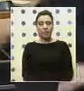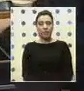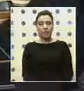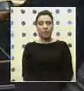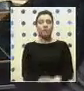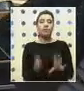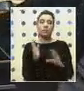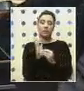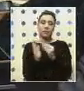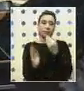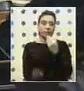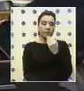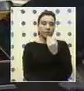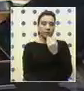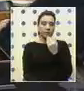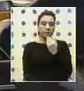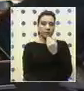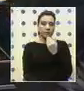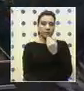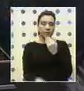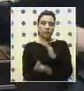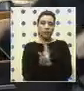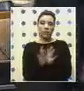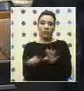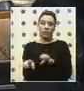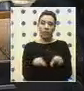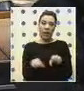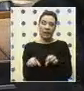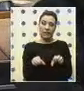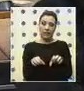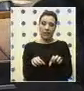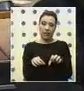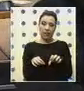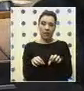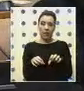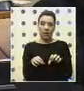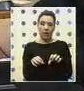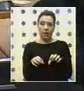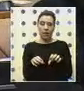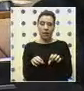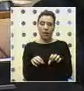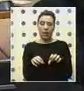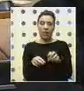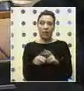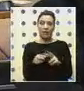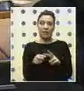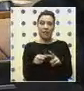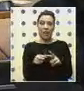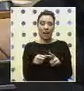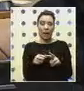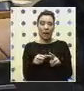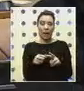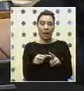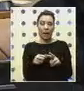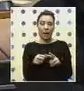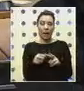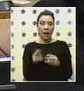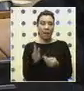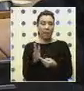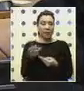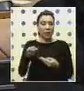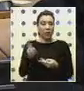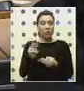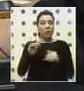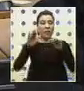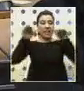agregarle también que todas las actividades que tengan lugar en el marco de esta facultad